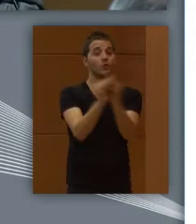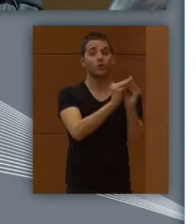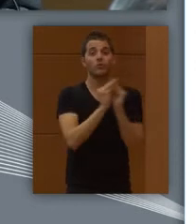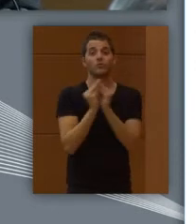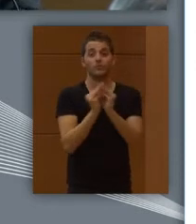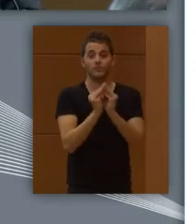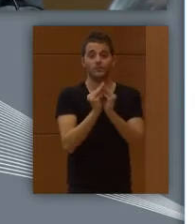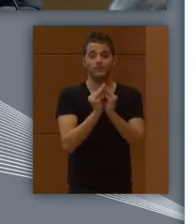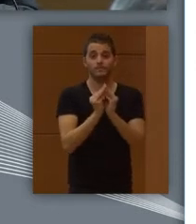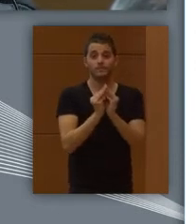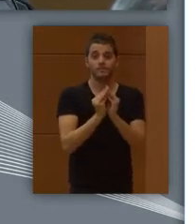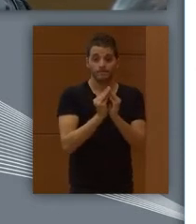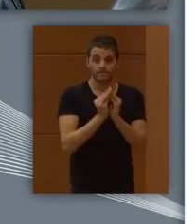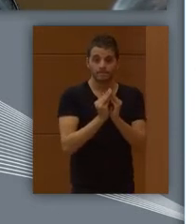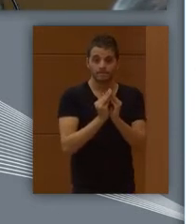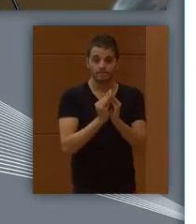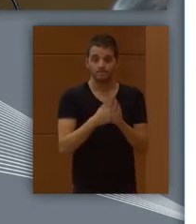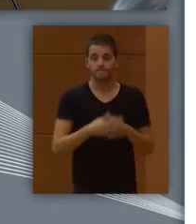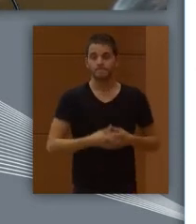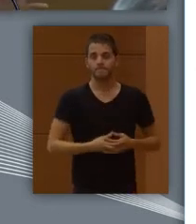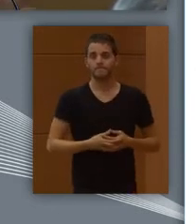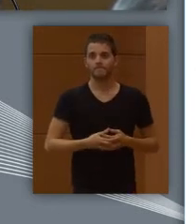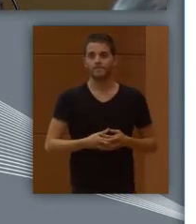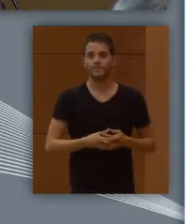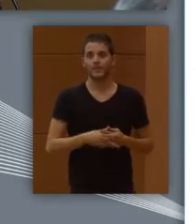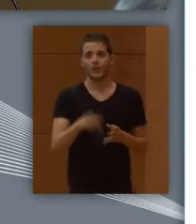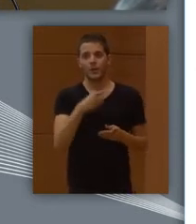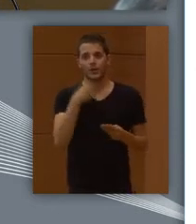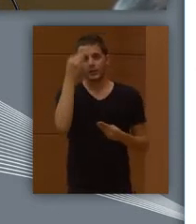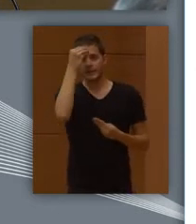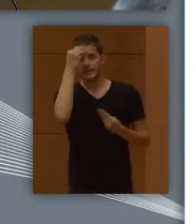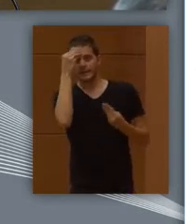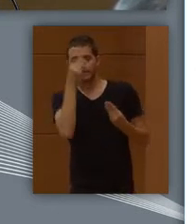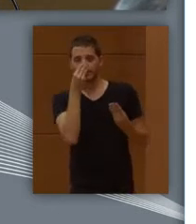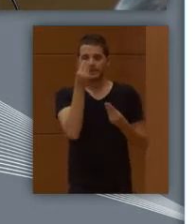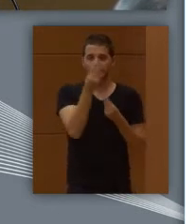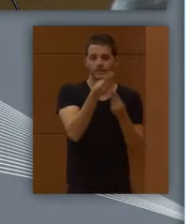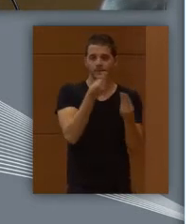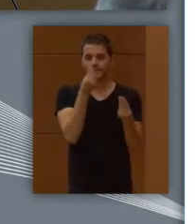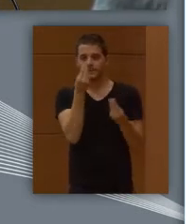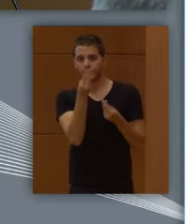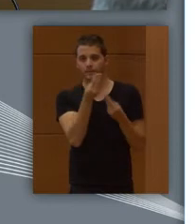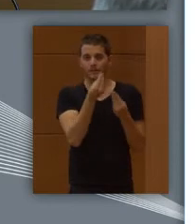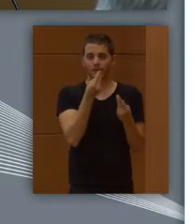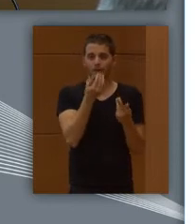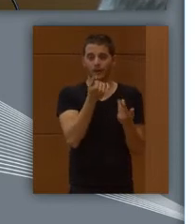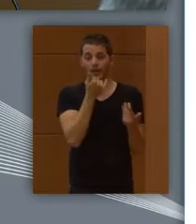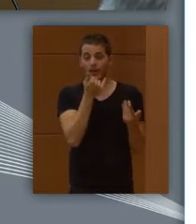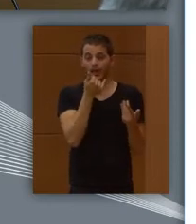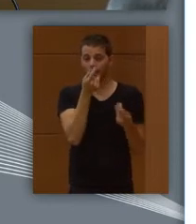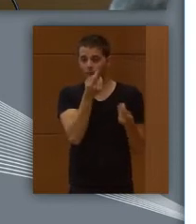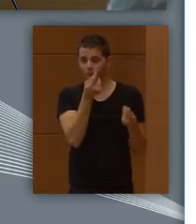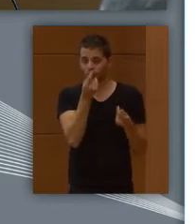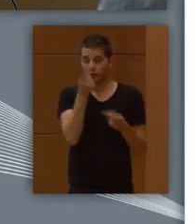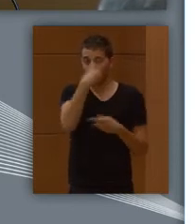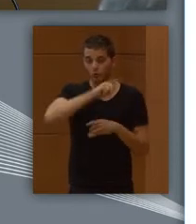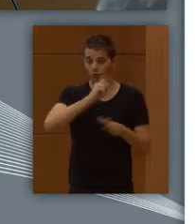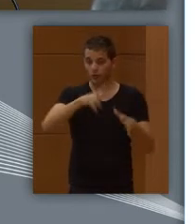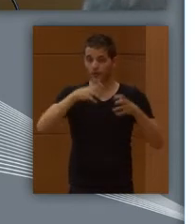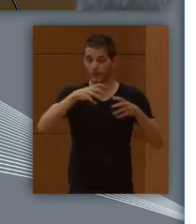muy bien articulado en ese sentido, ¿no? Nuestra intuición o mi intuición es que algo de eso podemos